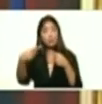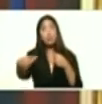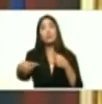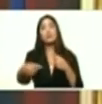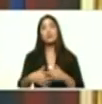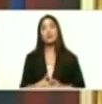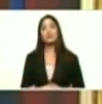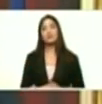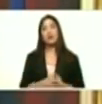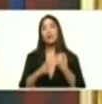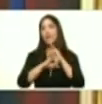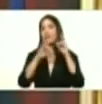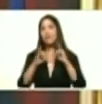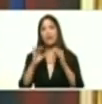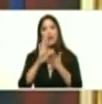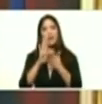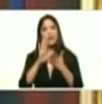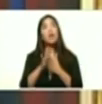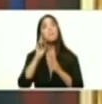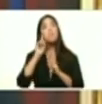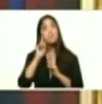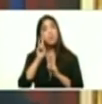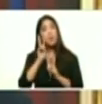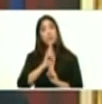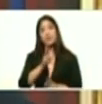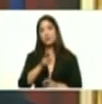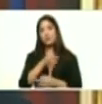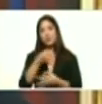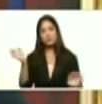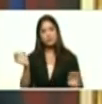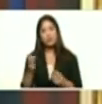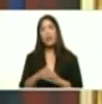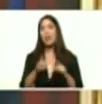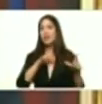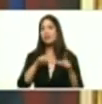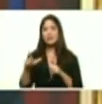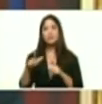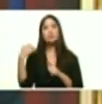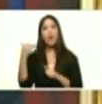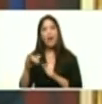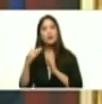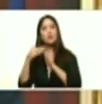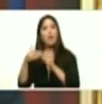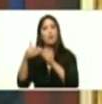felizmente vamos a ver los resultados ya están saliendo los barcos.